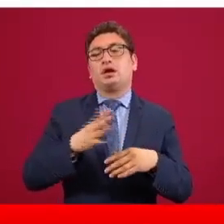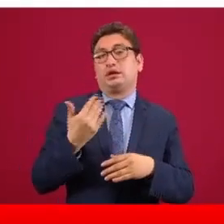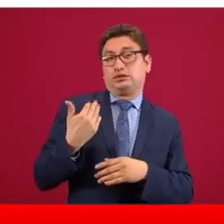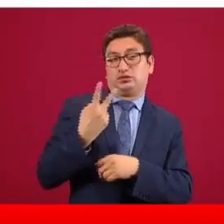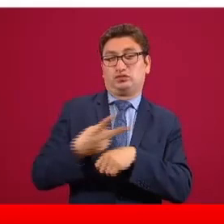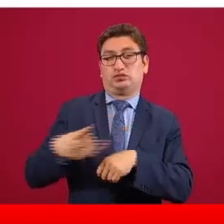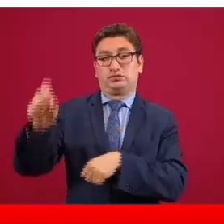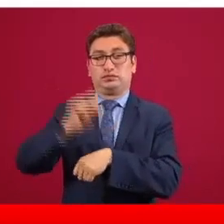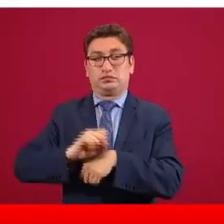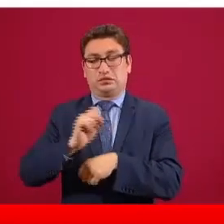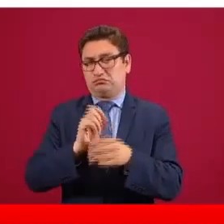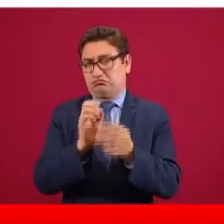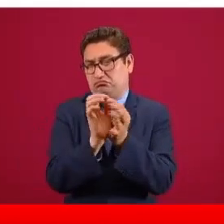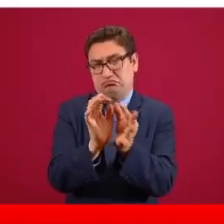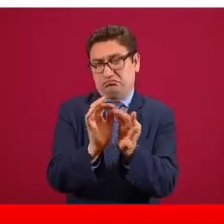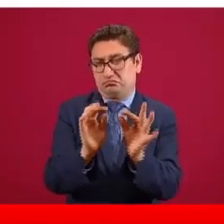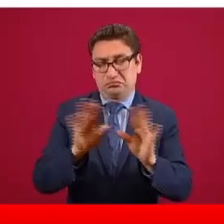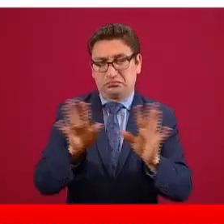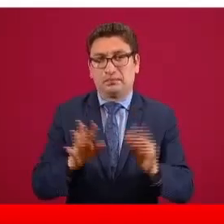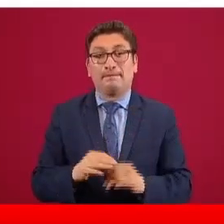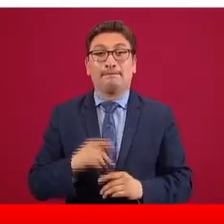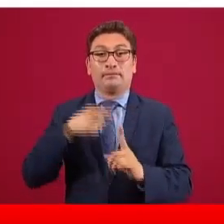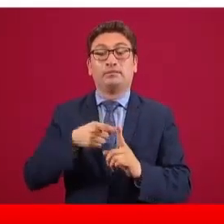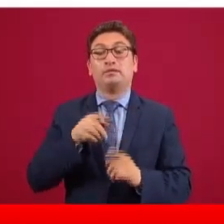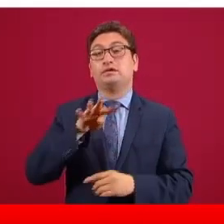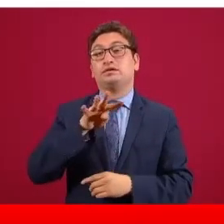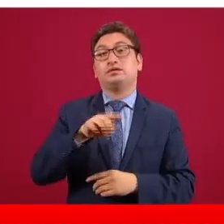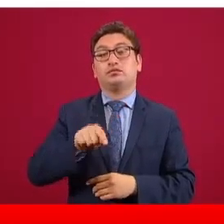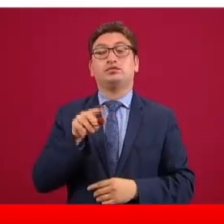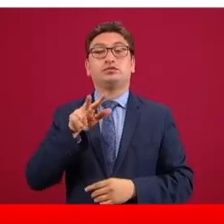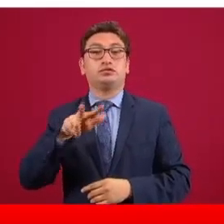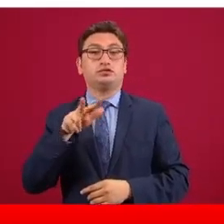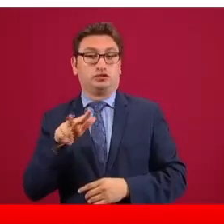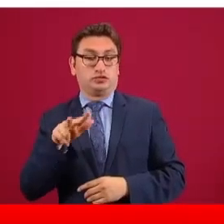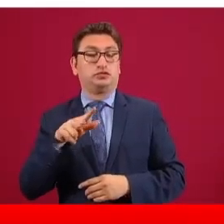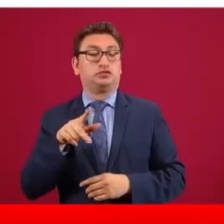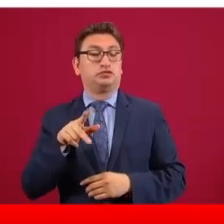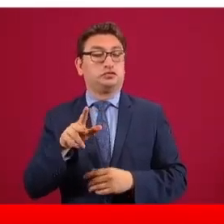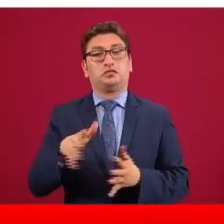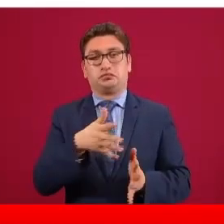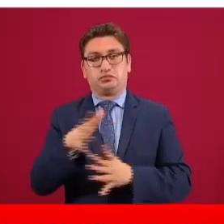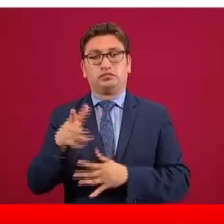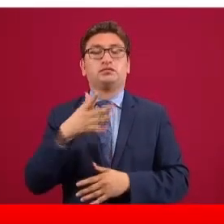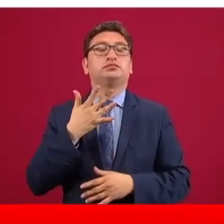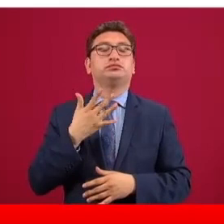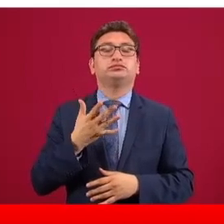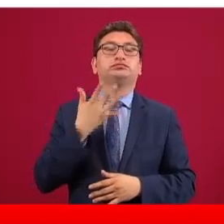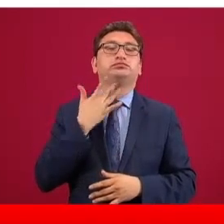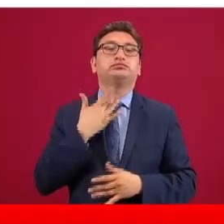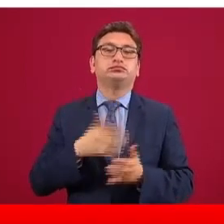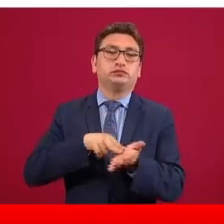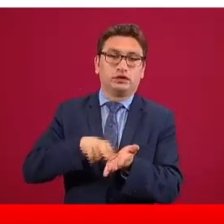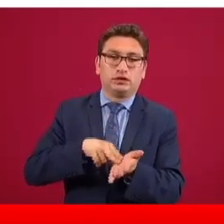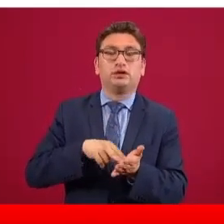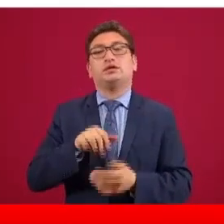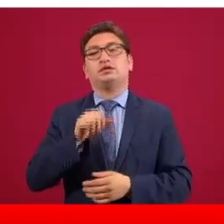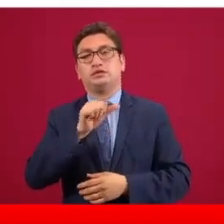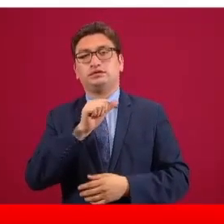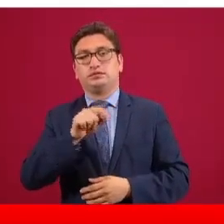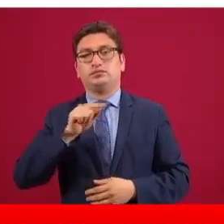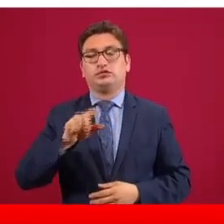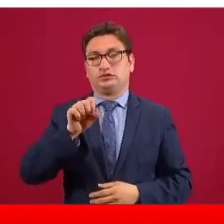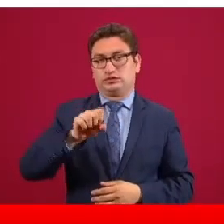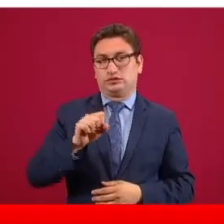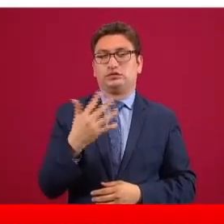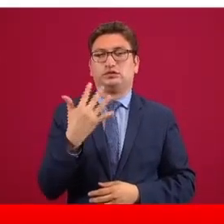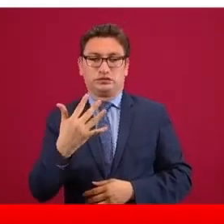semanas de manera muy puntual. A 19 pesos con 18 centavos el promedio del diésel, 16 pesos